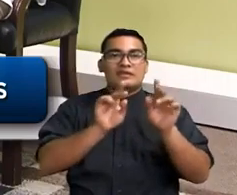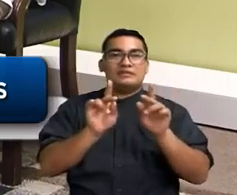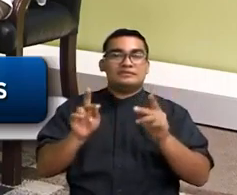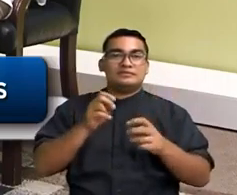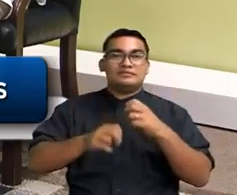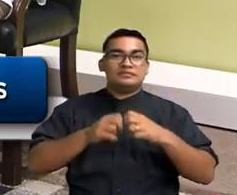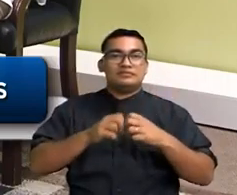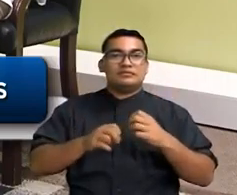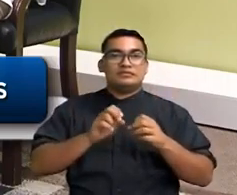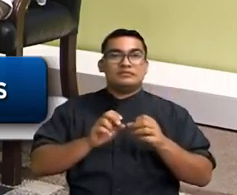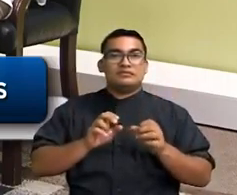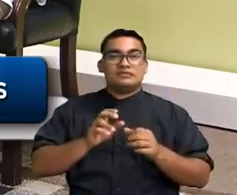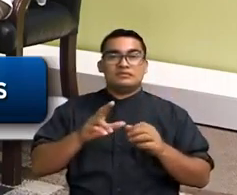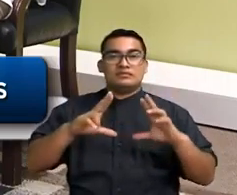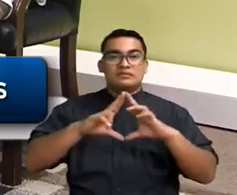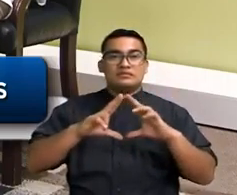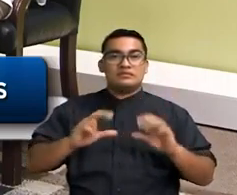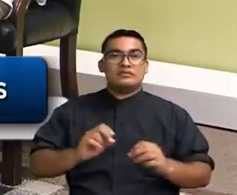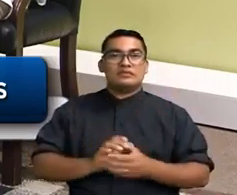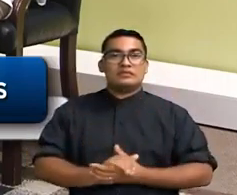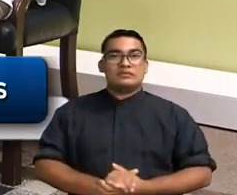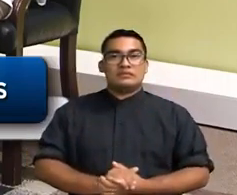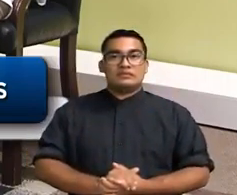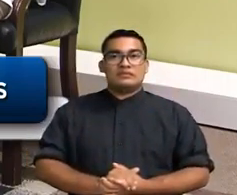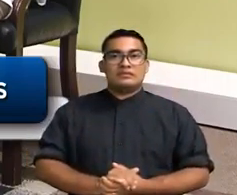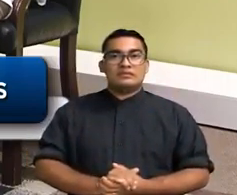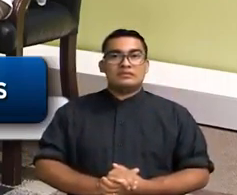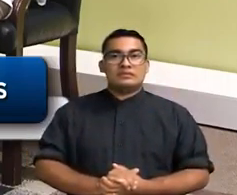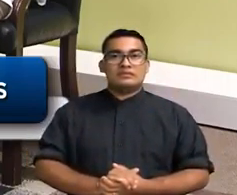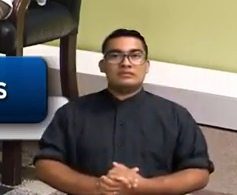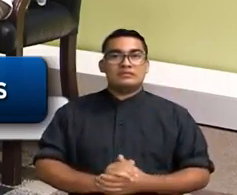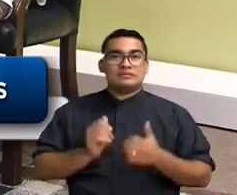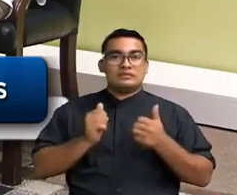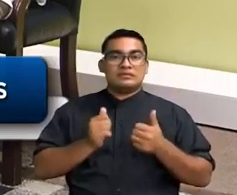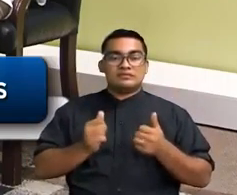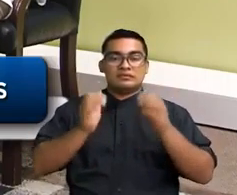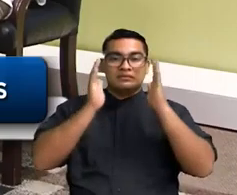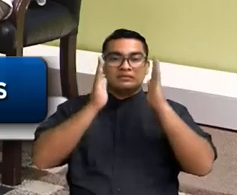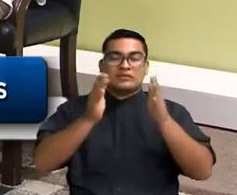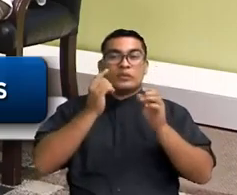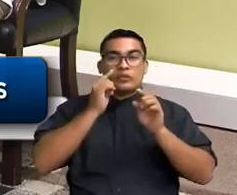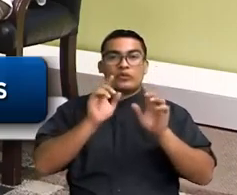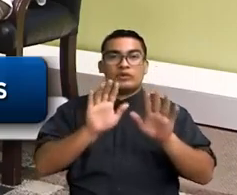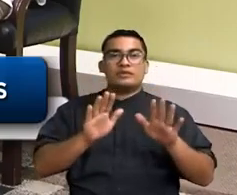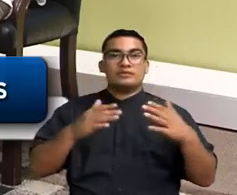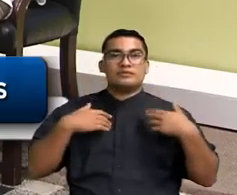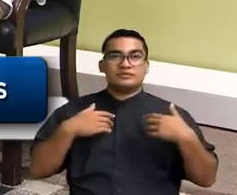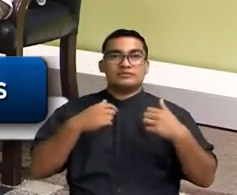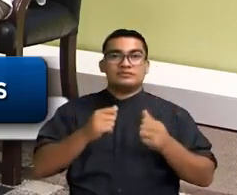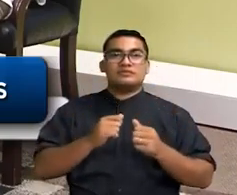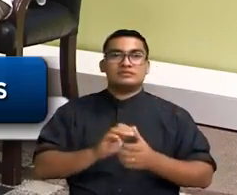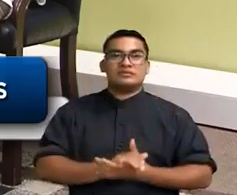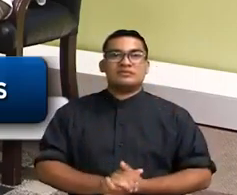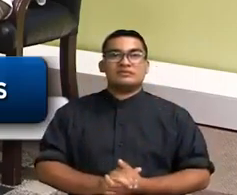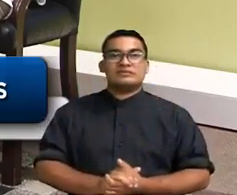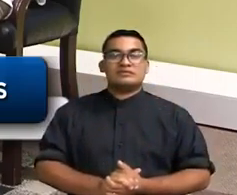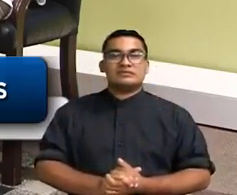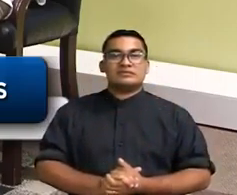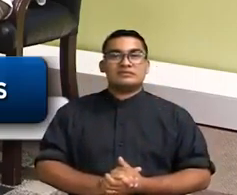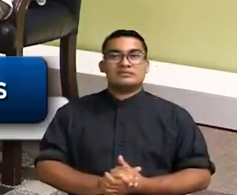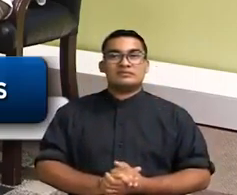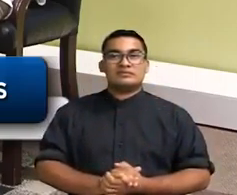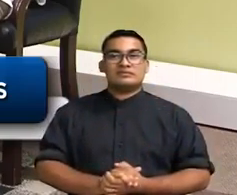la población. Es bueno que porque la prevención es mejor. Correcto. El énfasis es la prevención. Sí. Por eso se llama prevenir. Que es